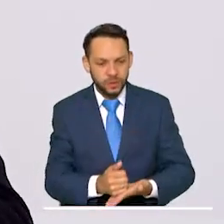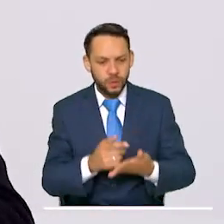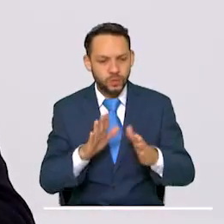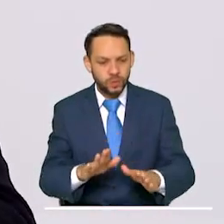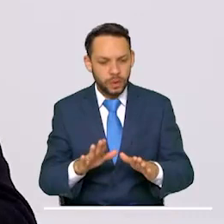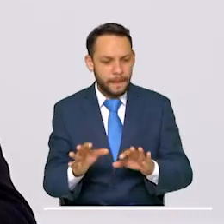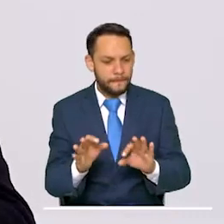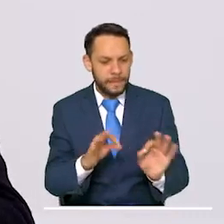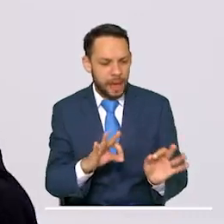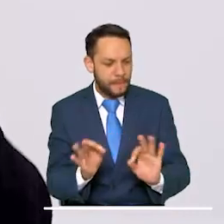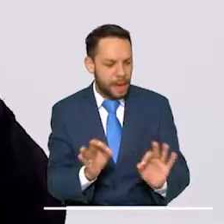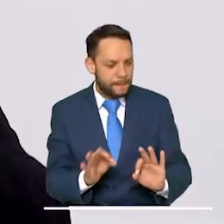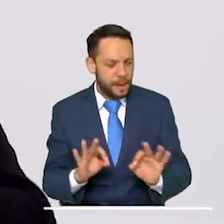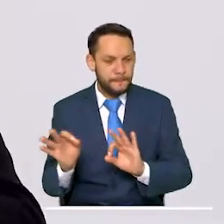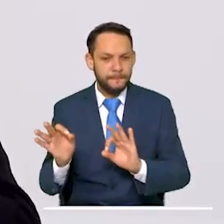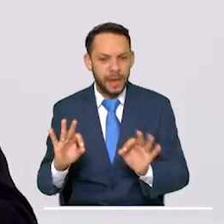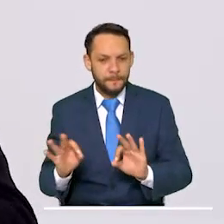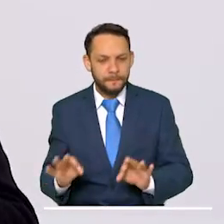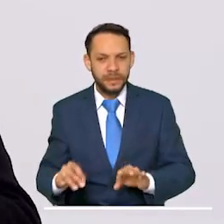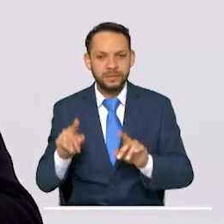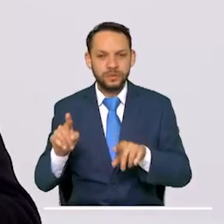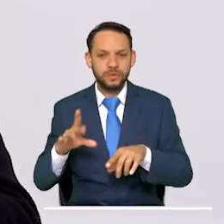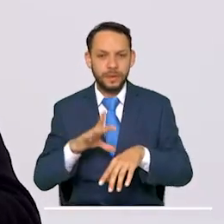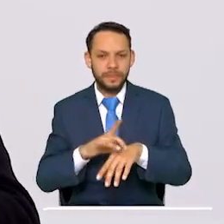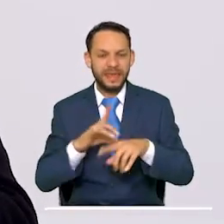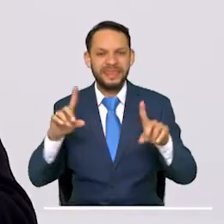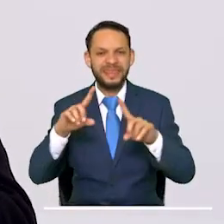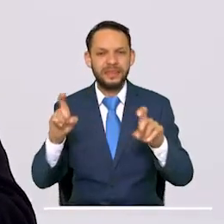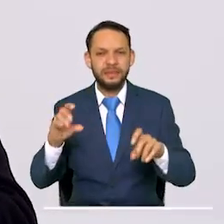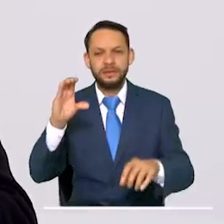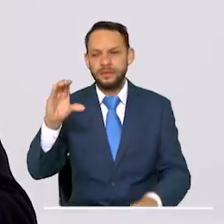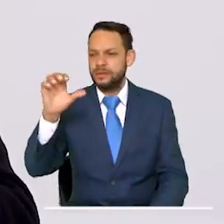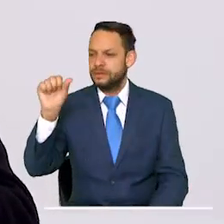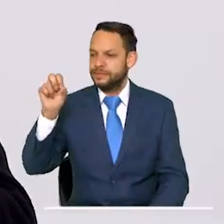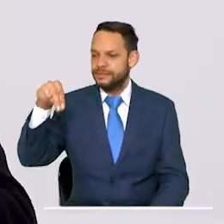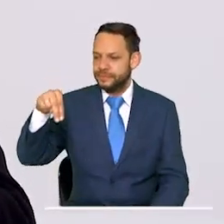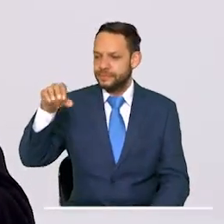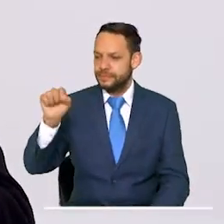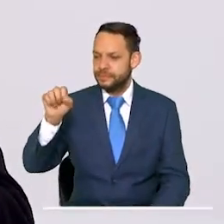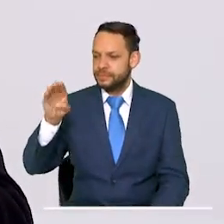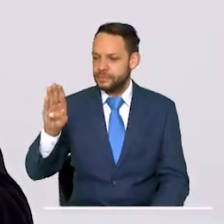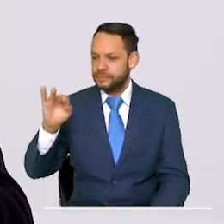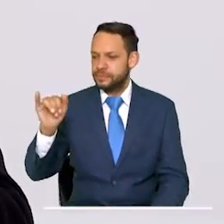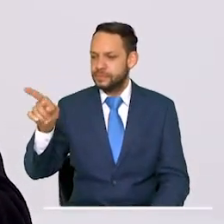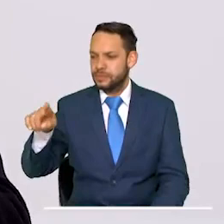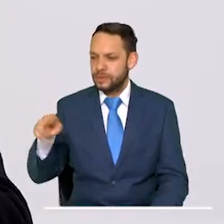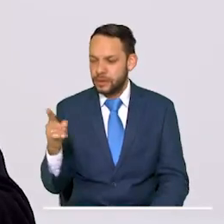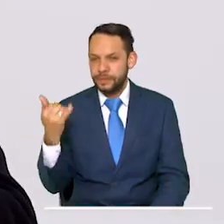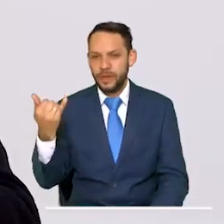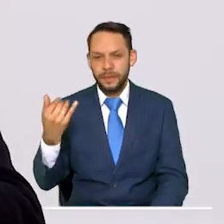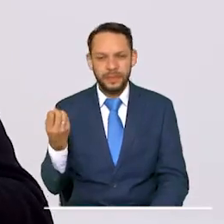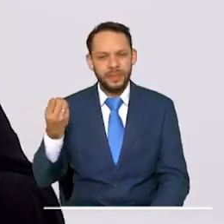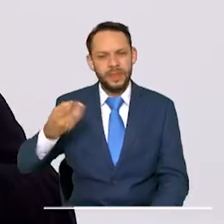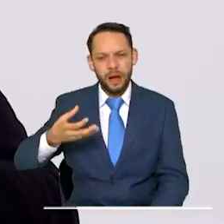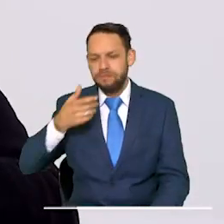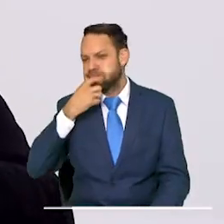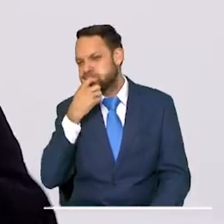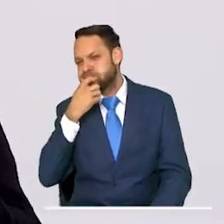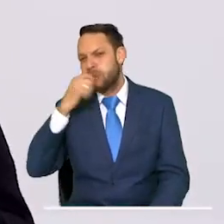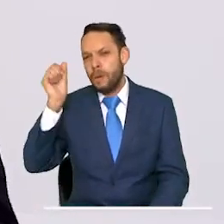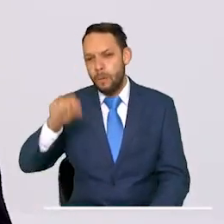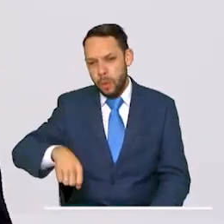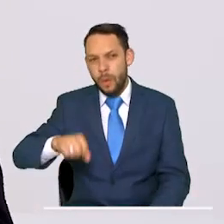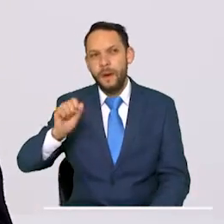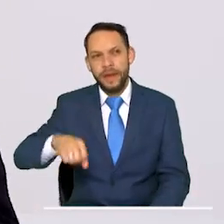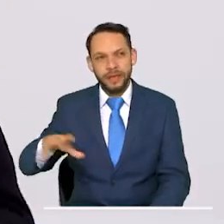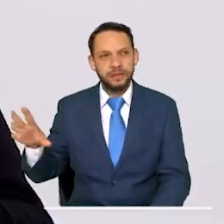preventivo. Entonces el cannabinoide yo creo que debería ser utilizado y podría ser utilizado por todo